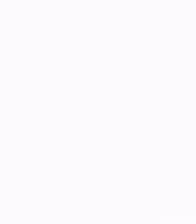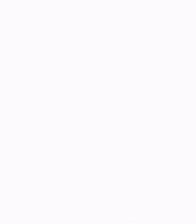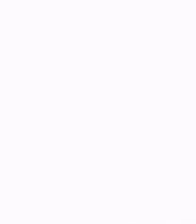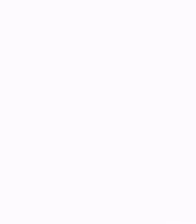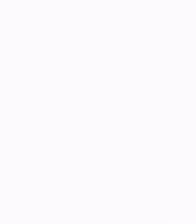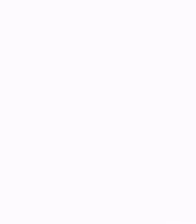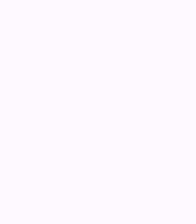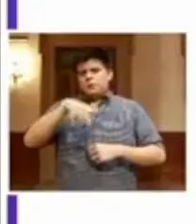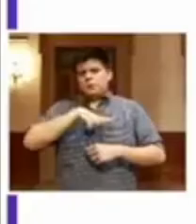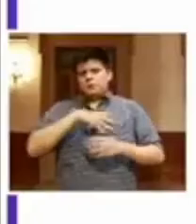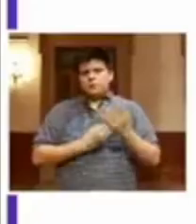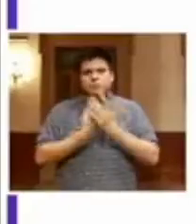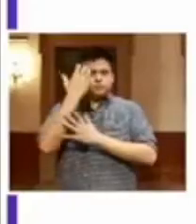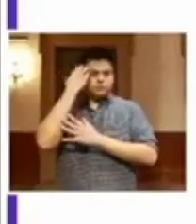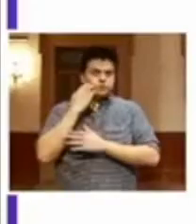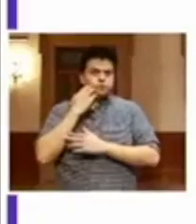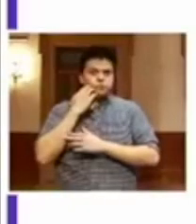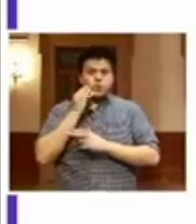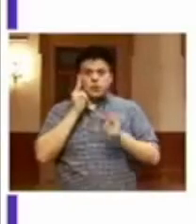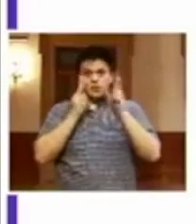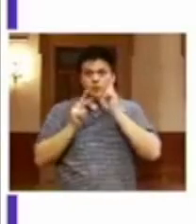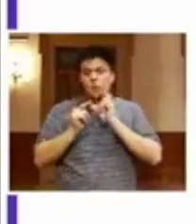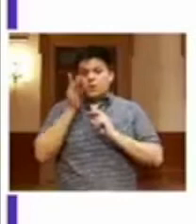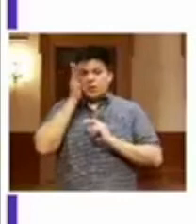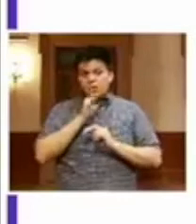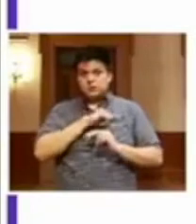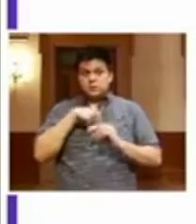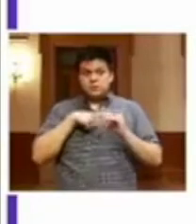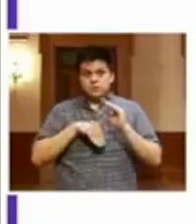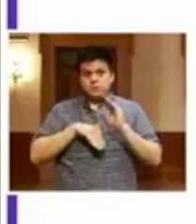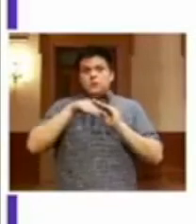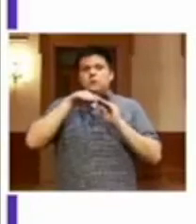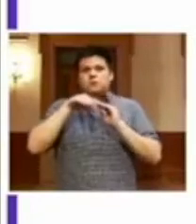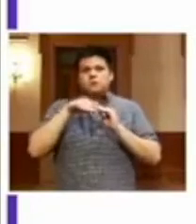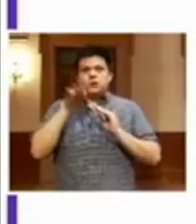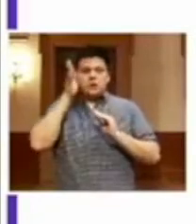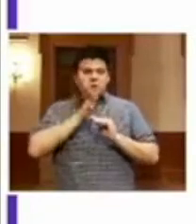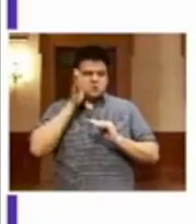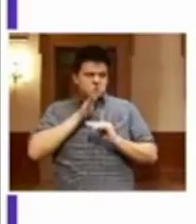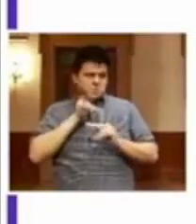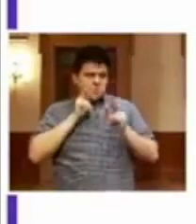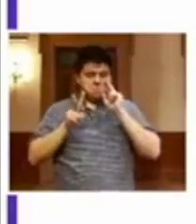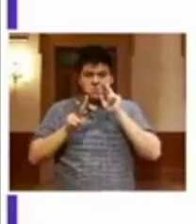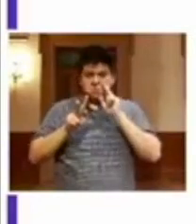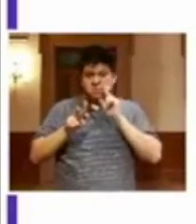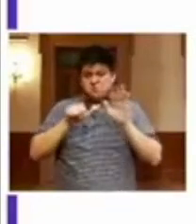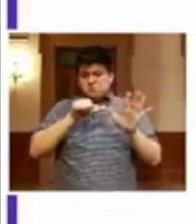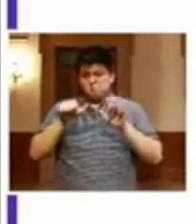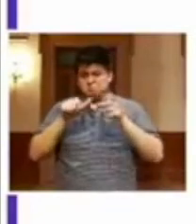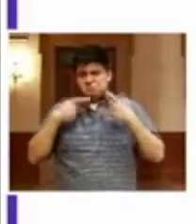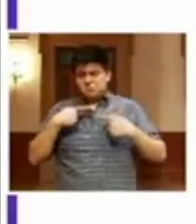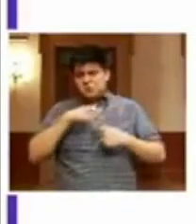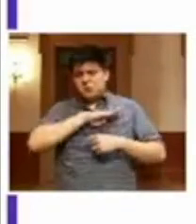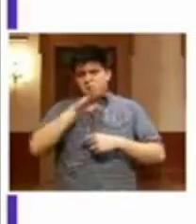máxima cifra alcanzada. Falta poco para llegar a 600 defunciones. Seguramente, si no nos cuidamos,